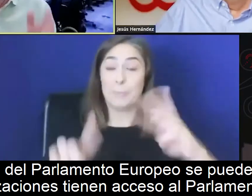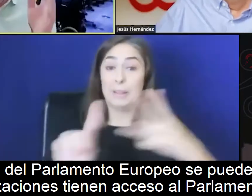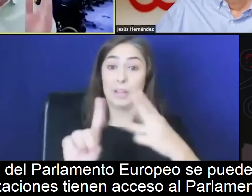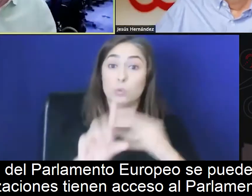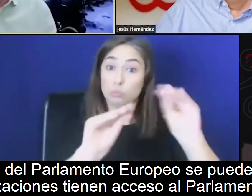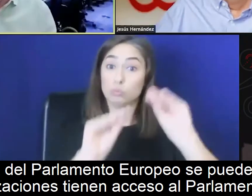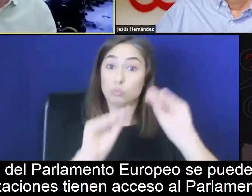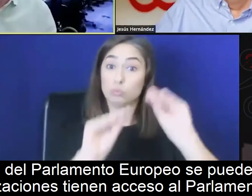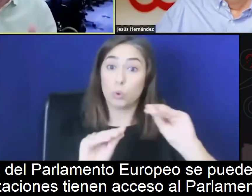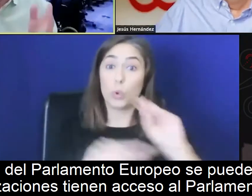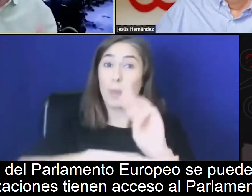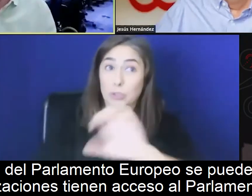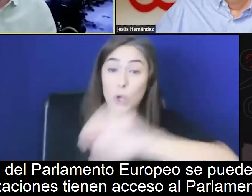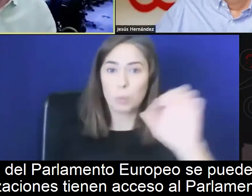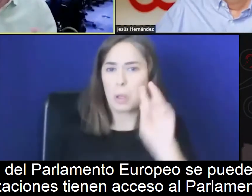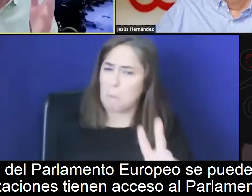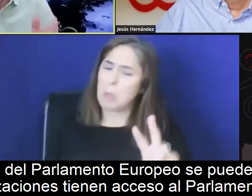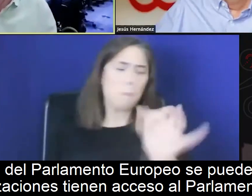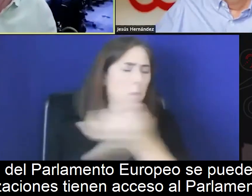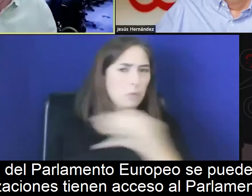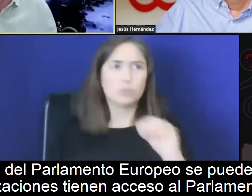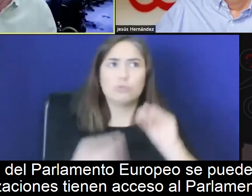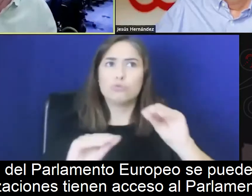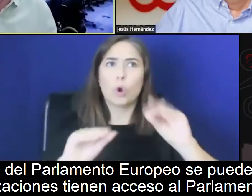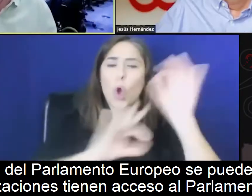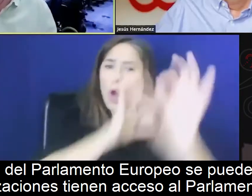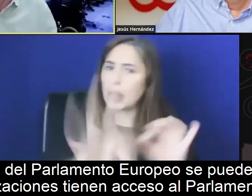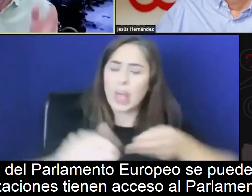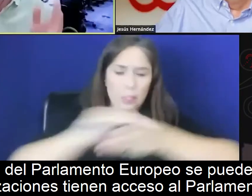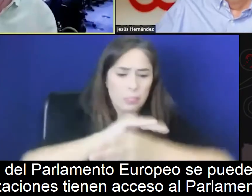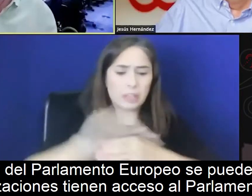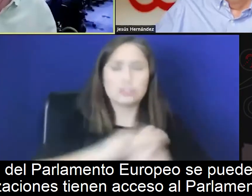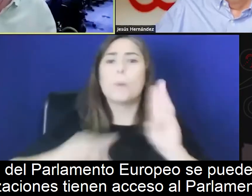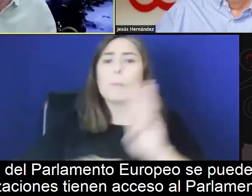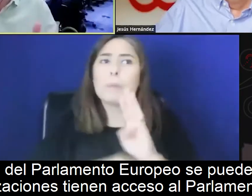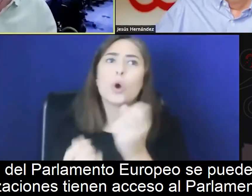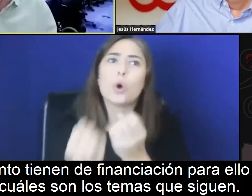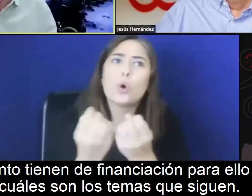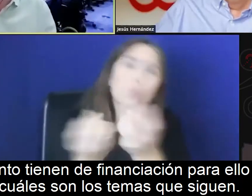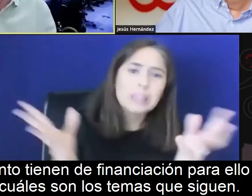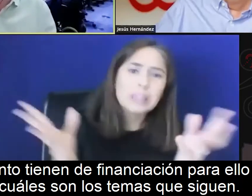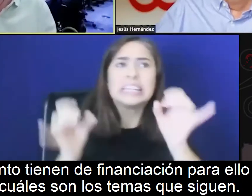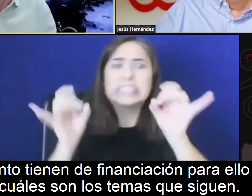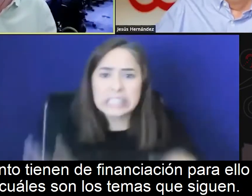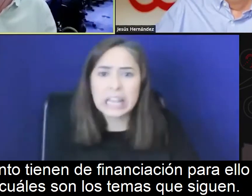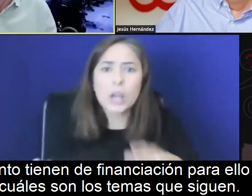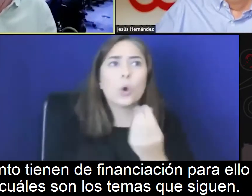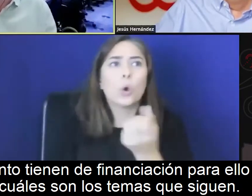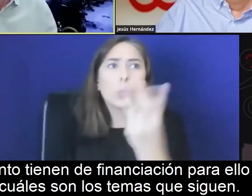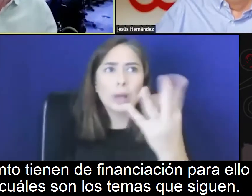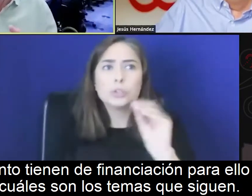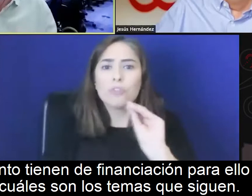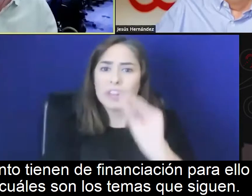perfectamente cuáles son las organizaciones que tienen acceso al Parlamento para poder entrar, cuánto tienen de financiación para